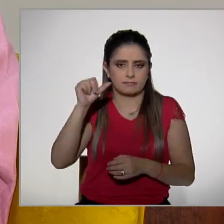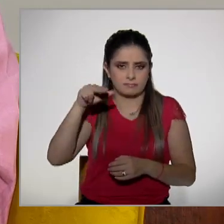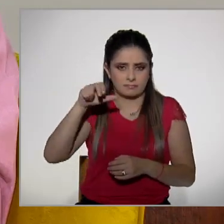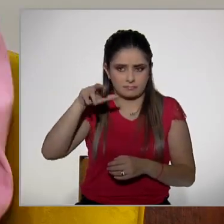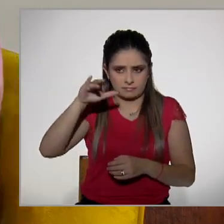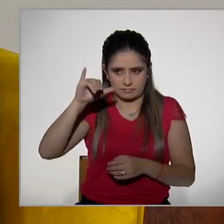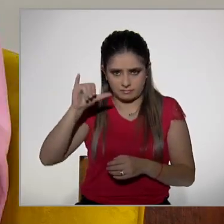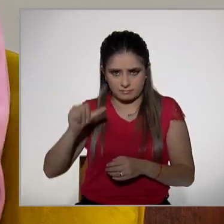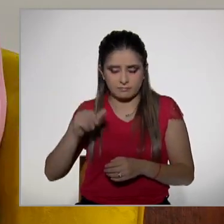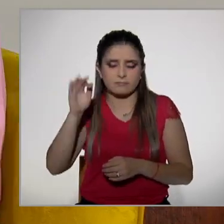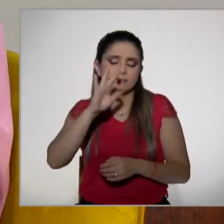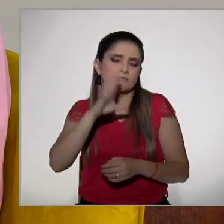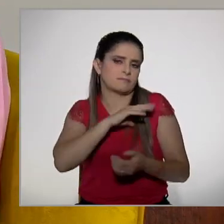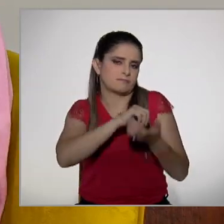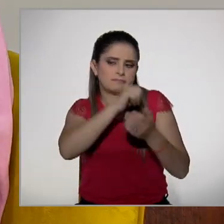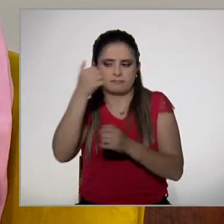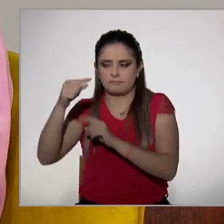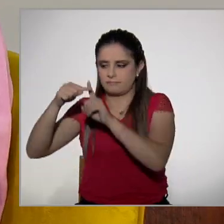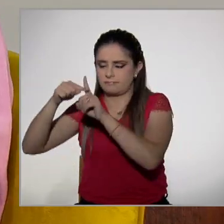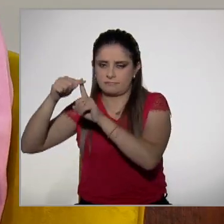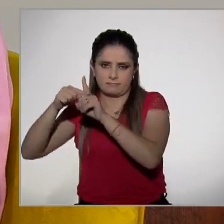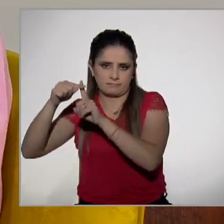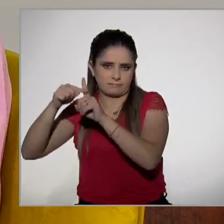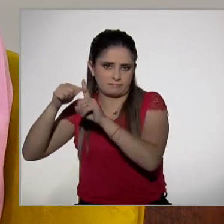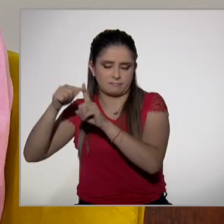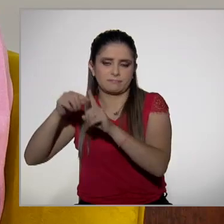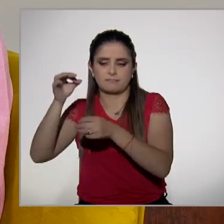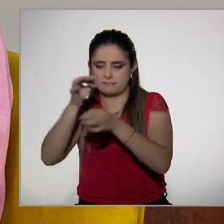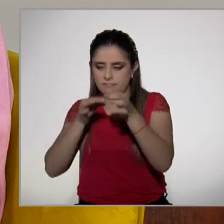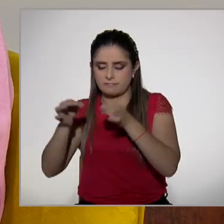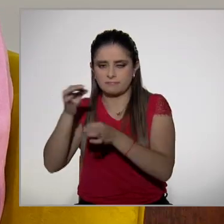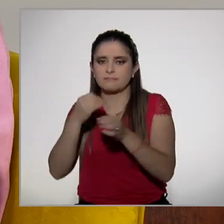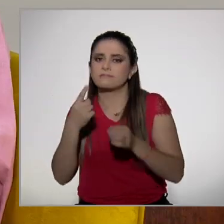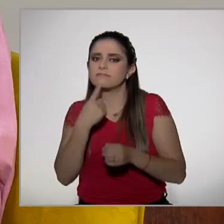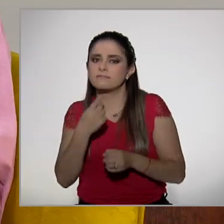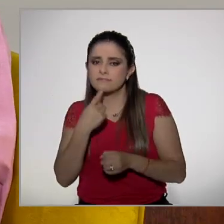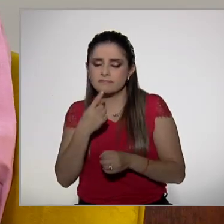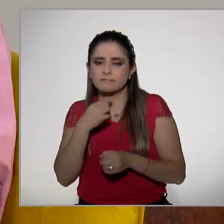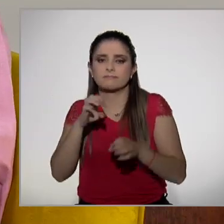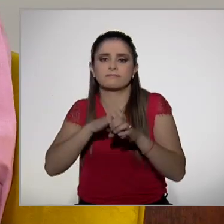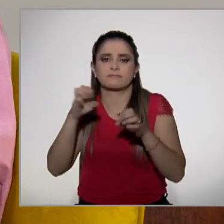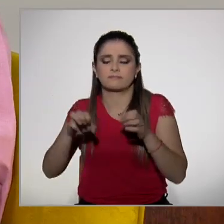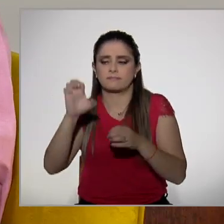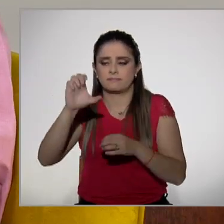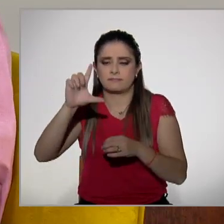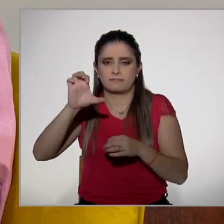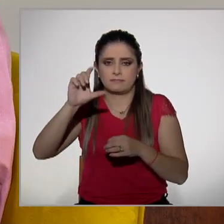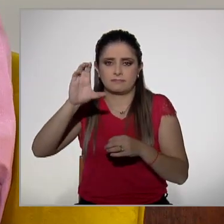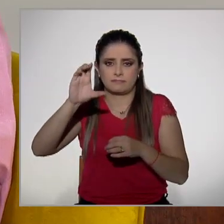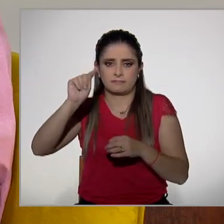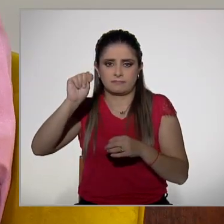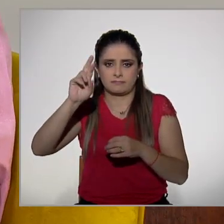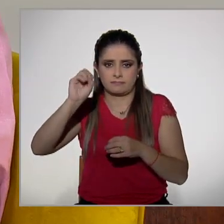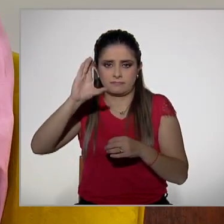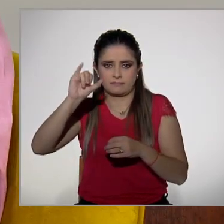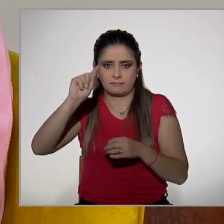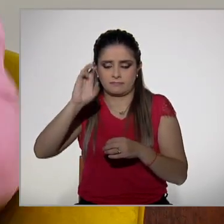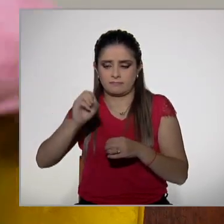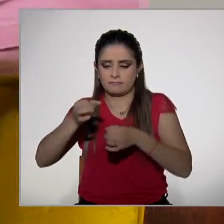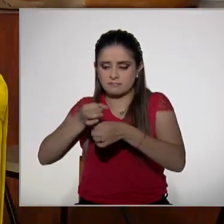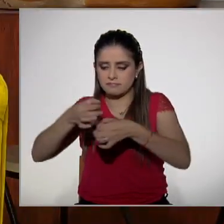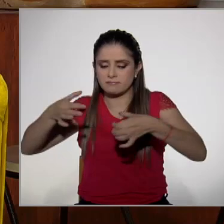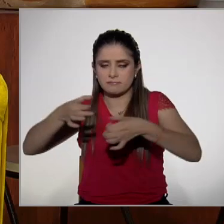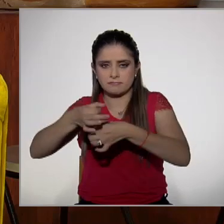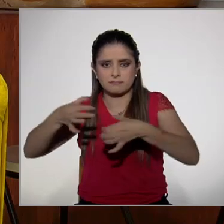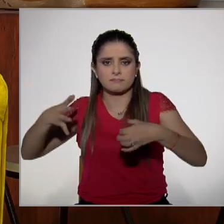habla de otros parámetros que tiene que ver con las células rojas el tamaño de un eritrocito es importante es muy importante